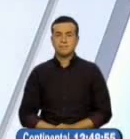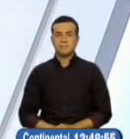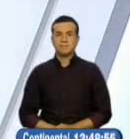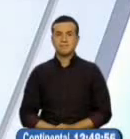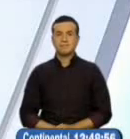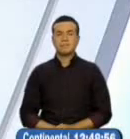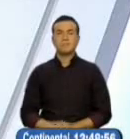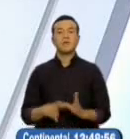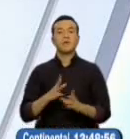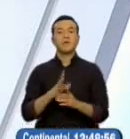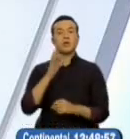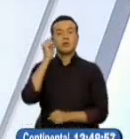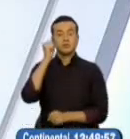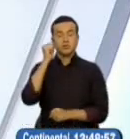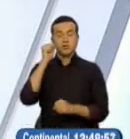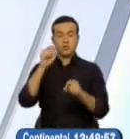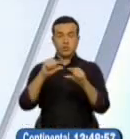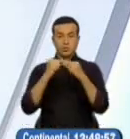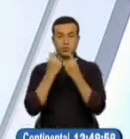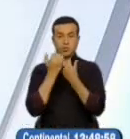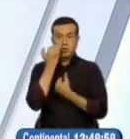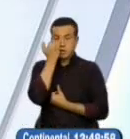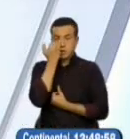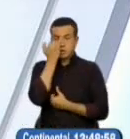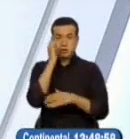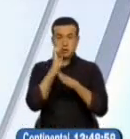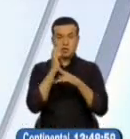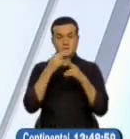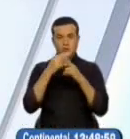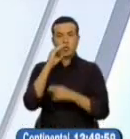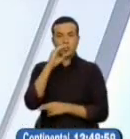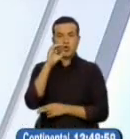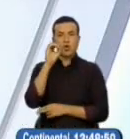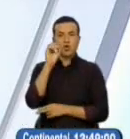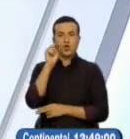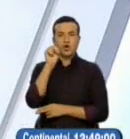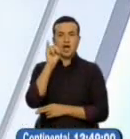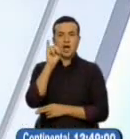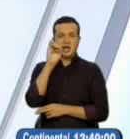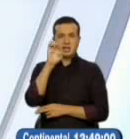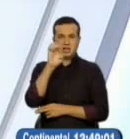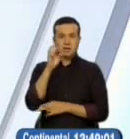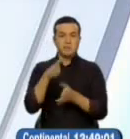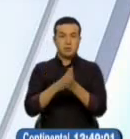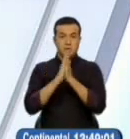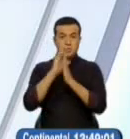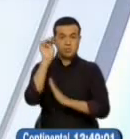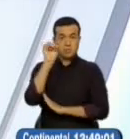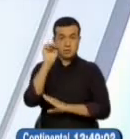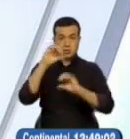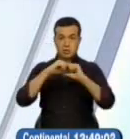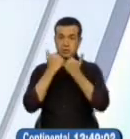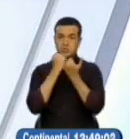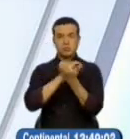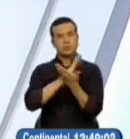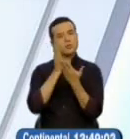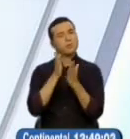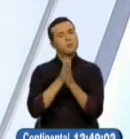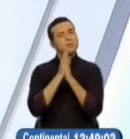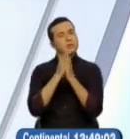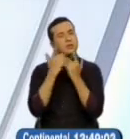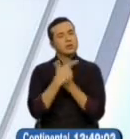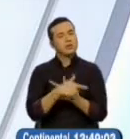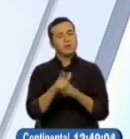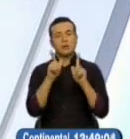Y la Confederación de Nacionalidades Indígenas del Ecuador, CONAIE, pidió este martes a la Asamblea Nacional se otorgue la